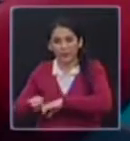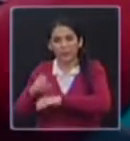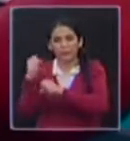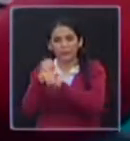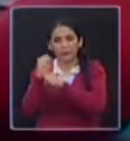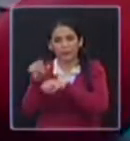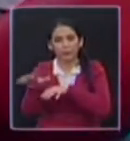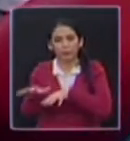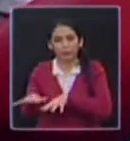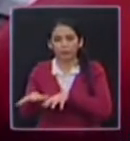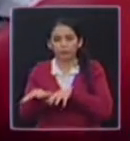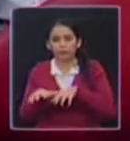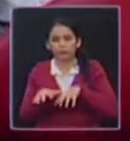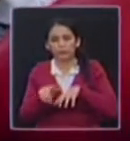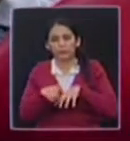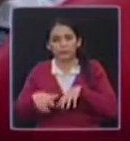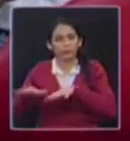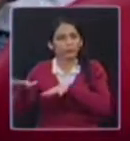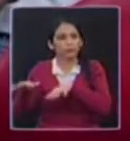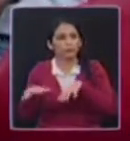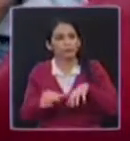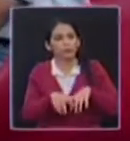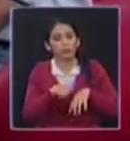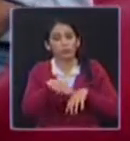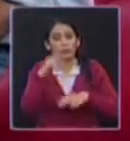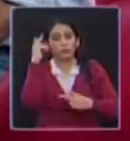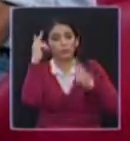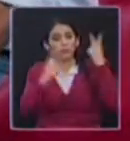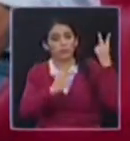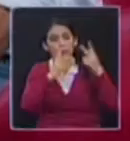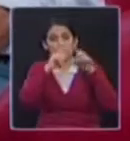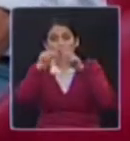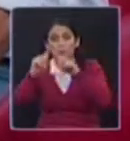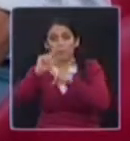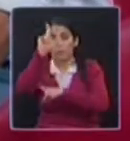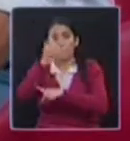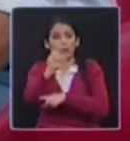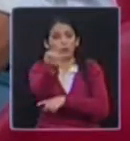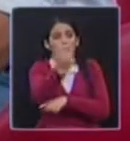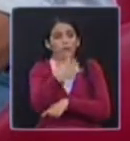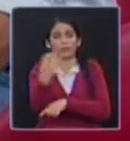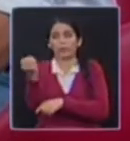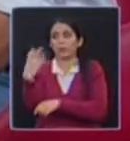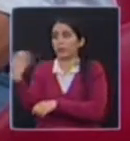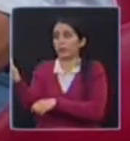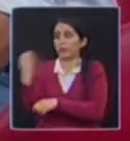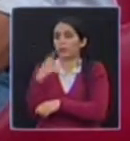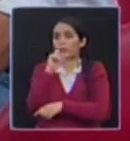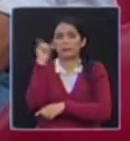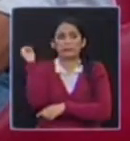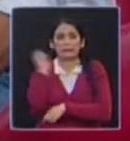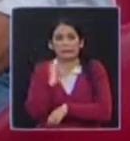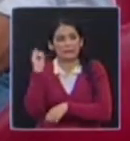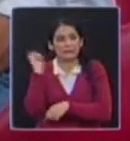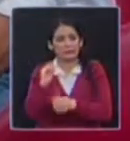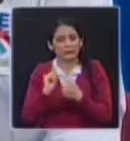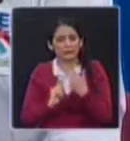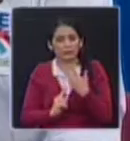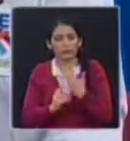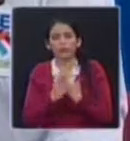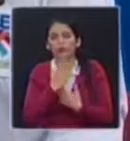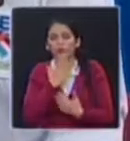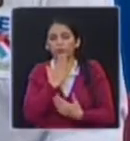la presidencia de la República el año pasado, usted hizo muchos recorridos y escuchó todas esas necesidades urgentes del sector. Bueno, hemos venido